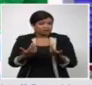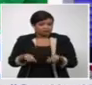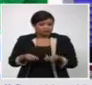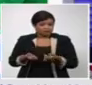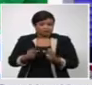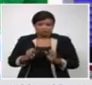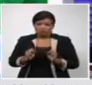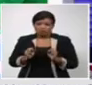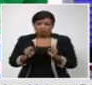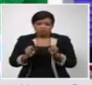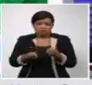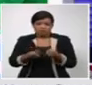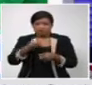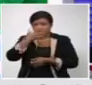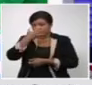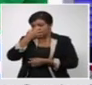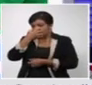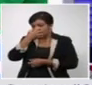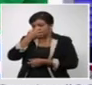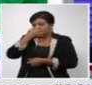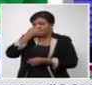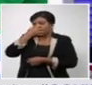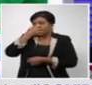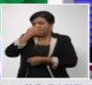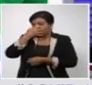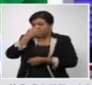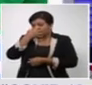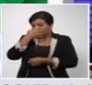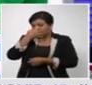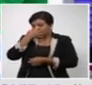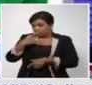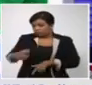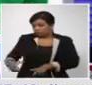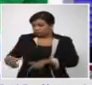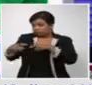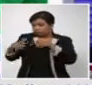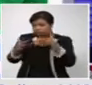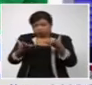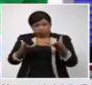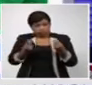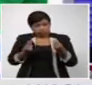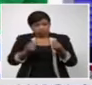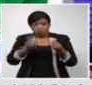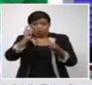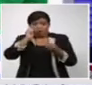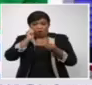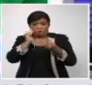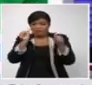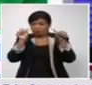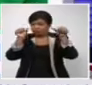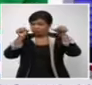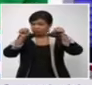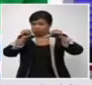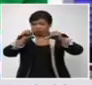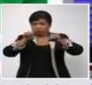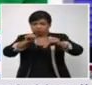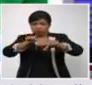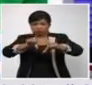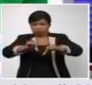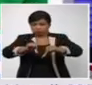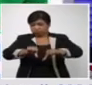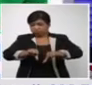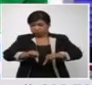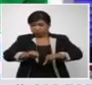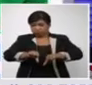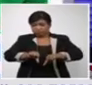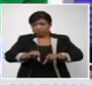altas concentraciones de oxígeno. Fue empeorando desde el punto de vista radiológico, gasométrico,